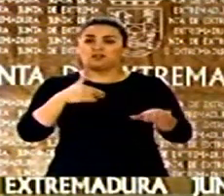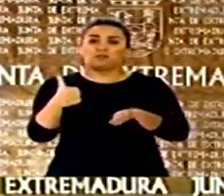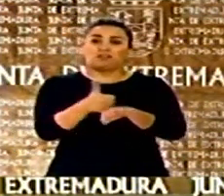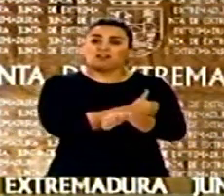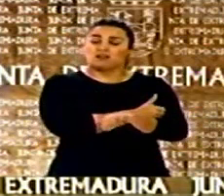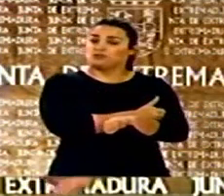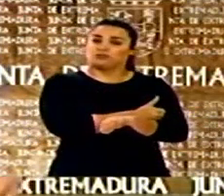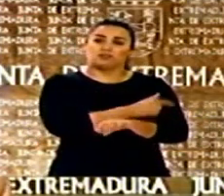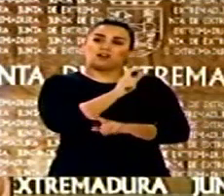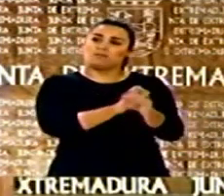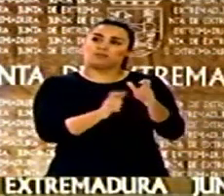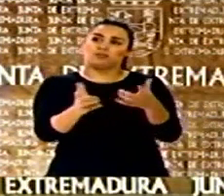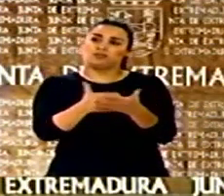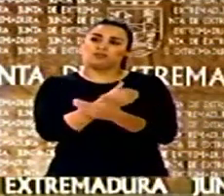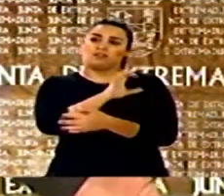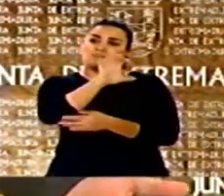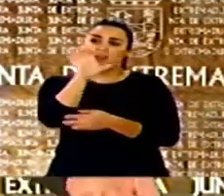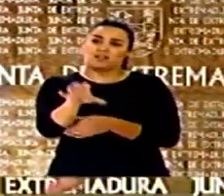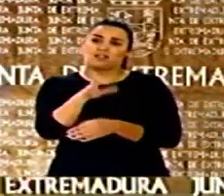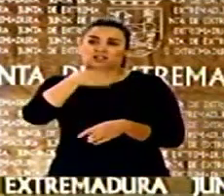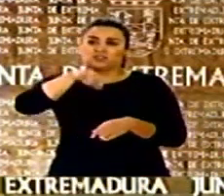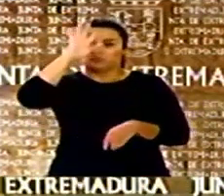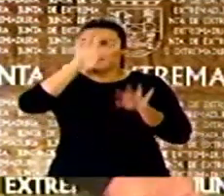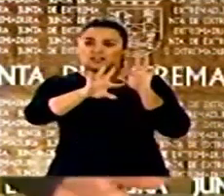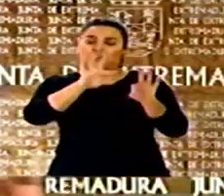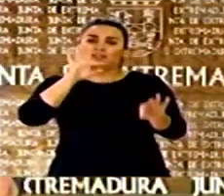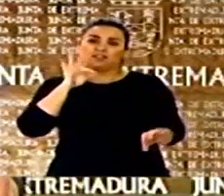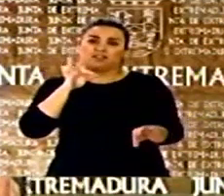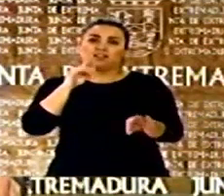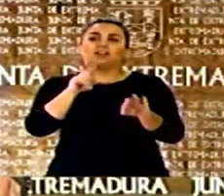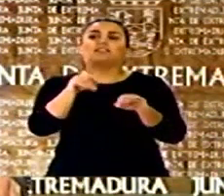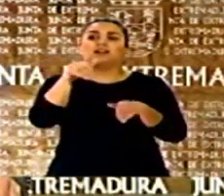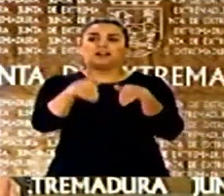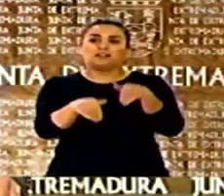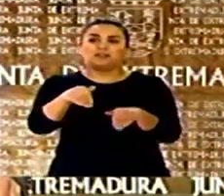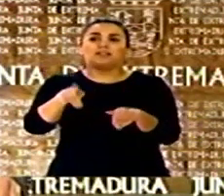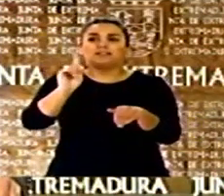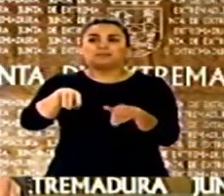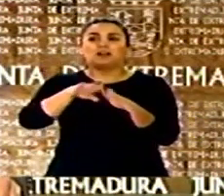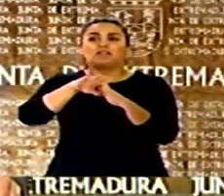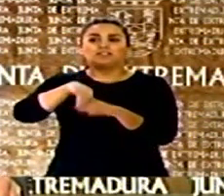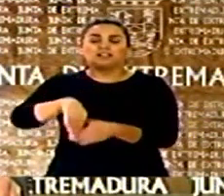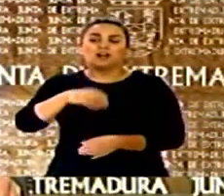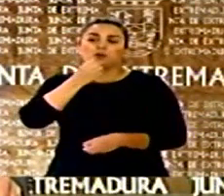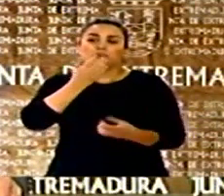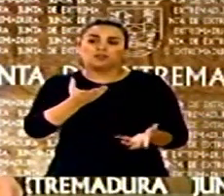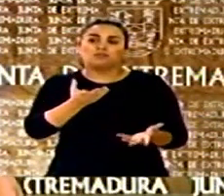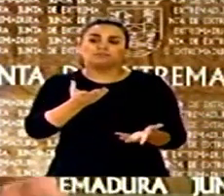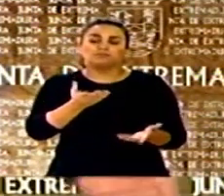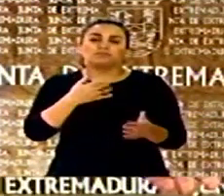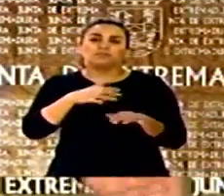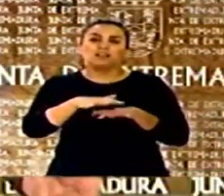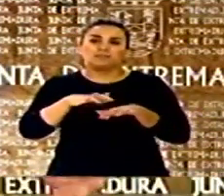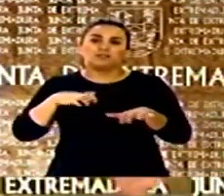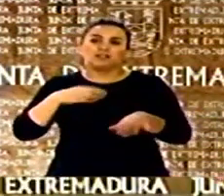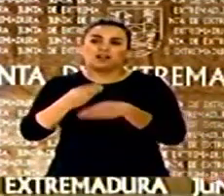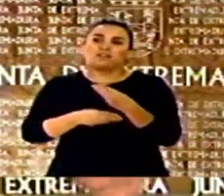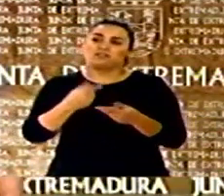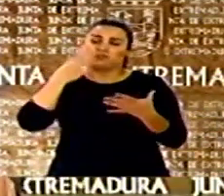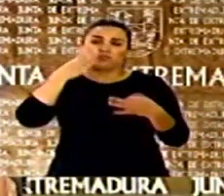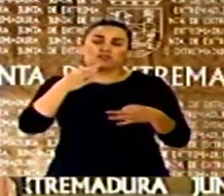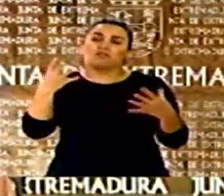también preguntarle por las declaraciones en el día de ayer del señor Casado llamando a Ciudadanos y a Vox en el resto de la nación a pactar,